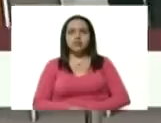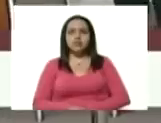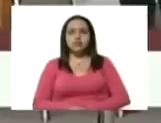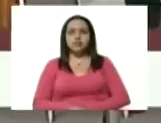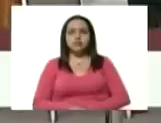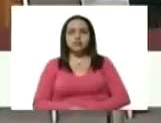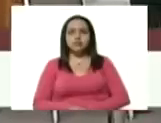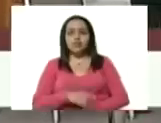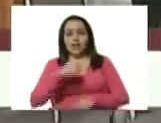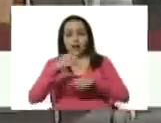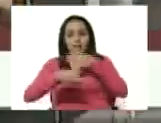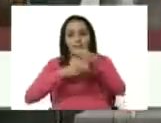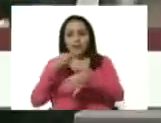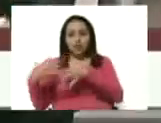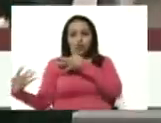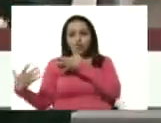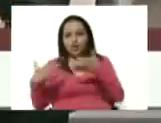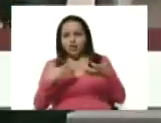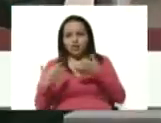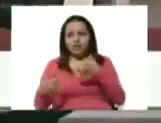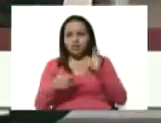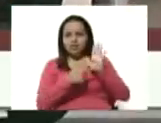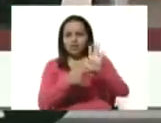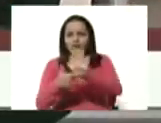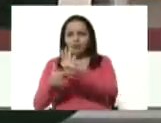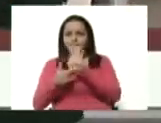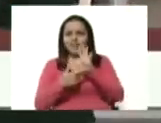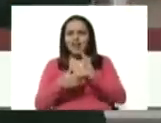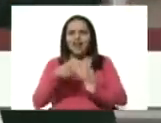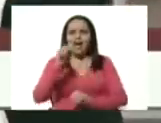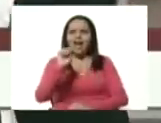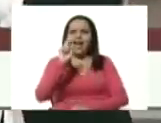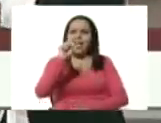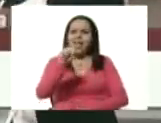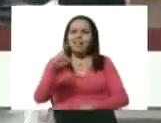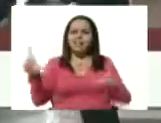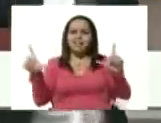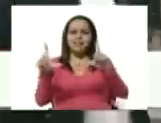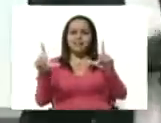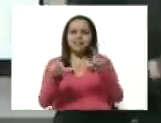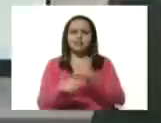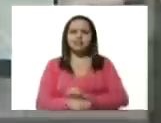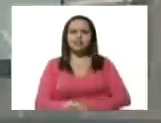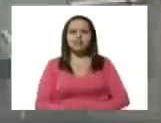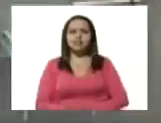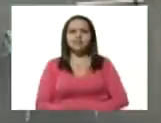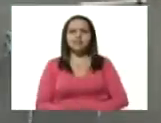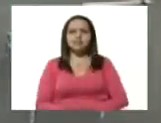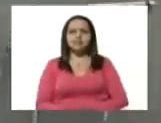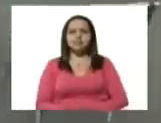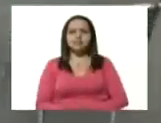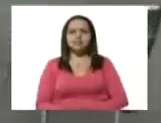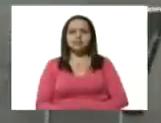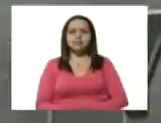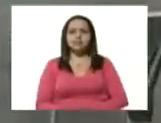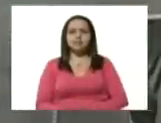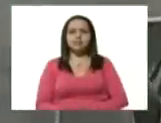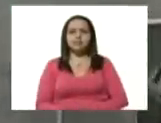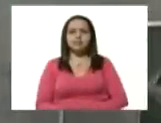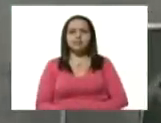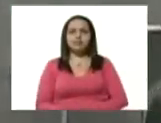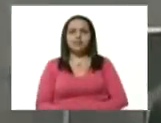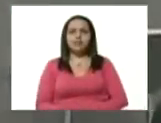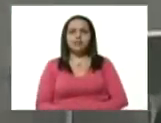Asimétrica, transmitido por el canal ANTV. Crónicas de la Guerra Asimétrica aborda temas